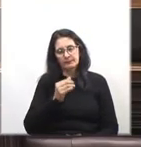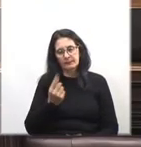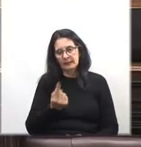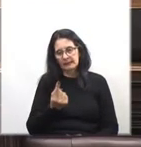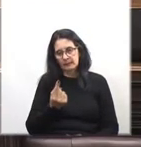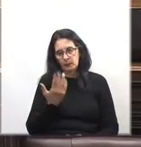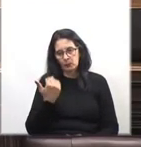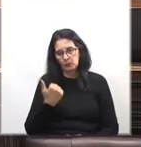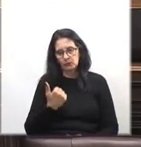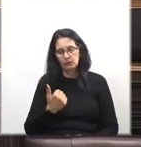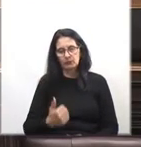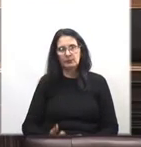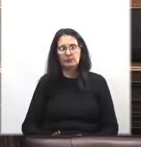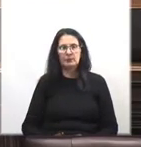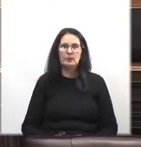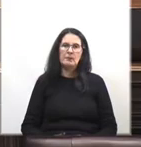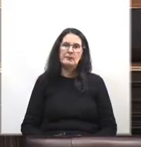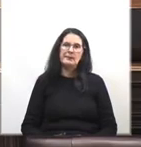unos minutos.